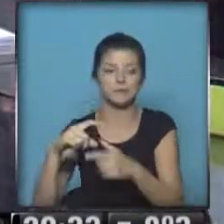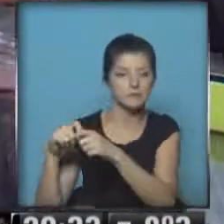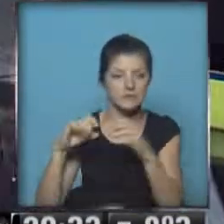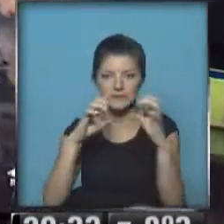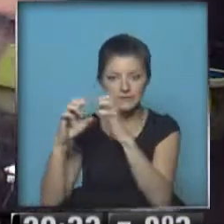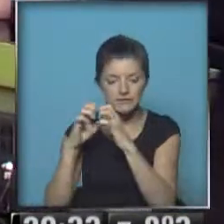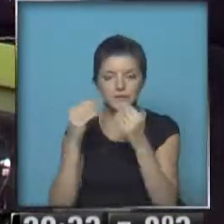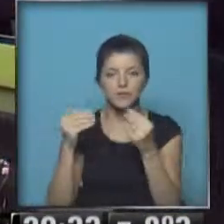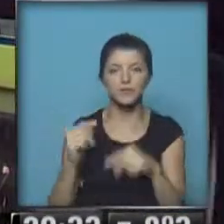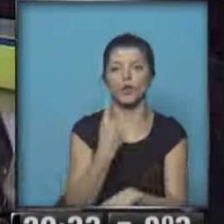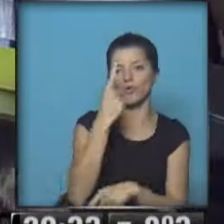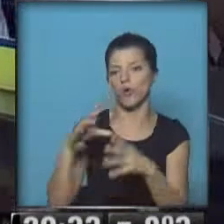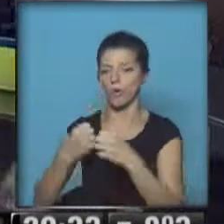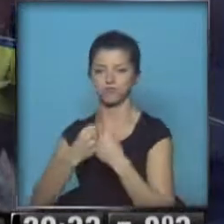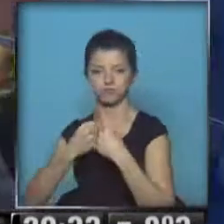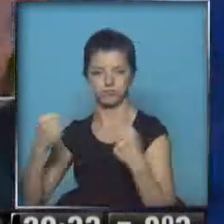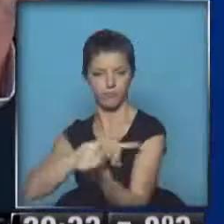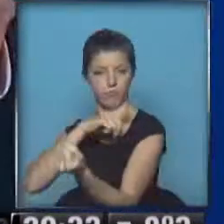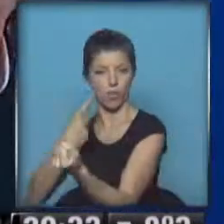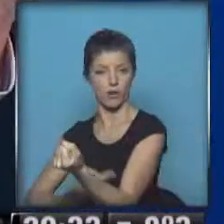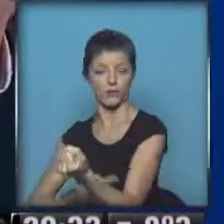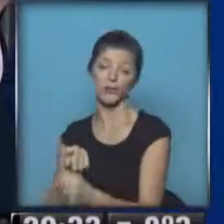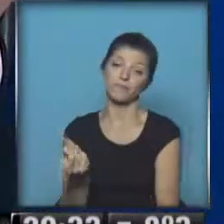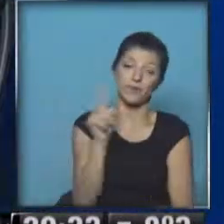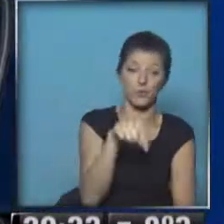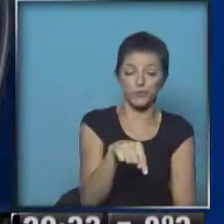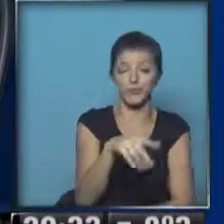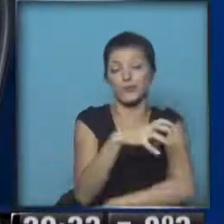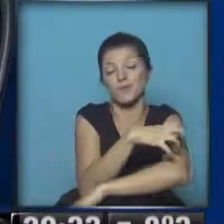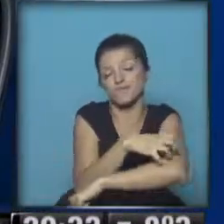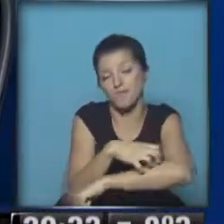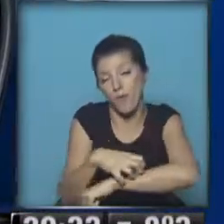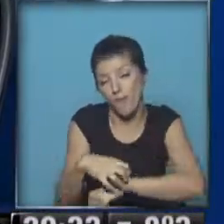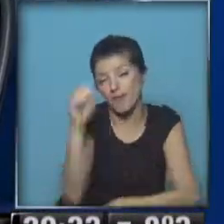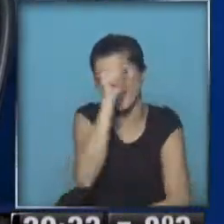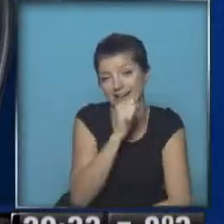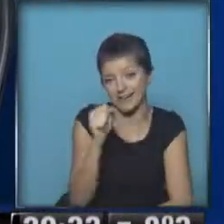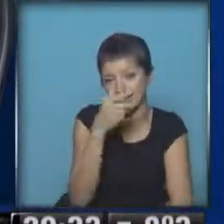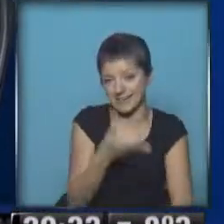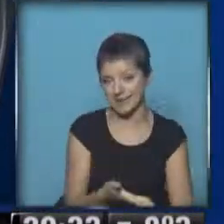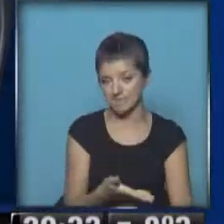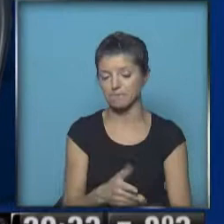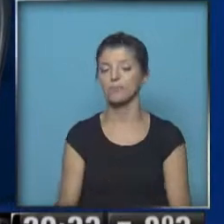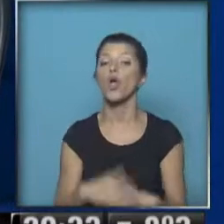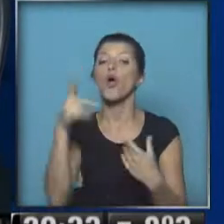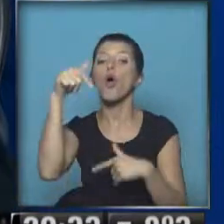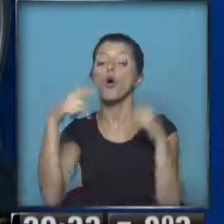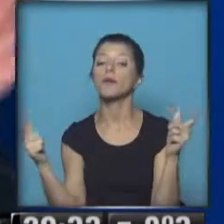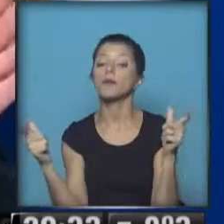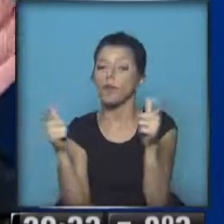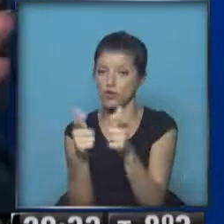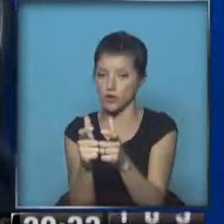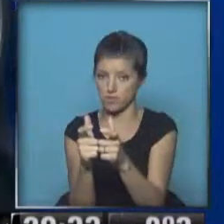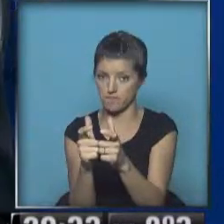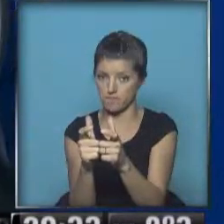un lado están los poderosos y por el otro lado están los pobres griegos débiles. Hoy hubo una reunión y la